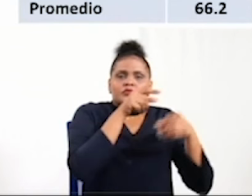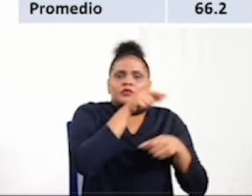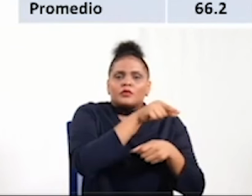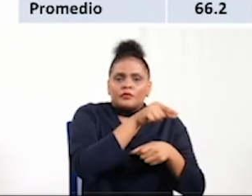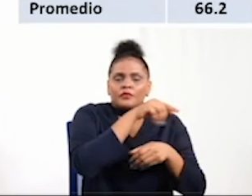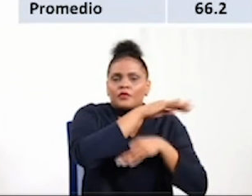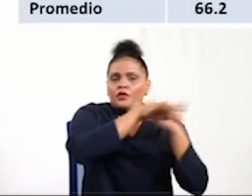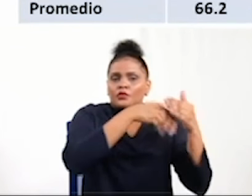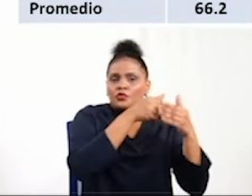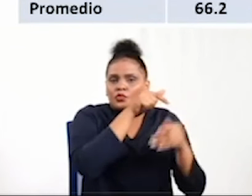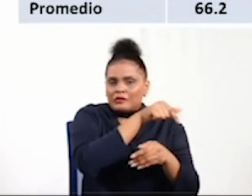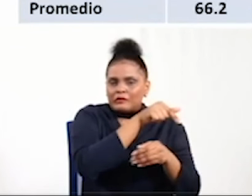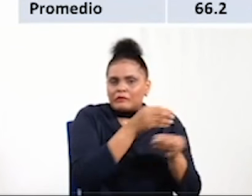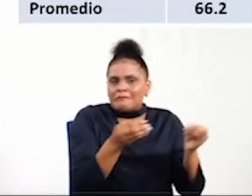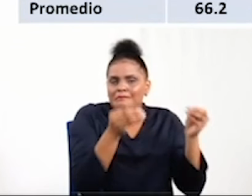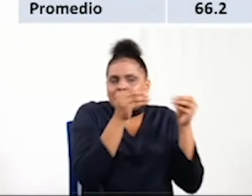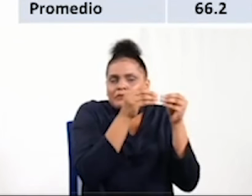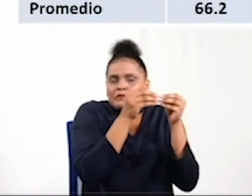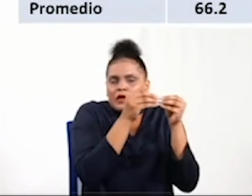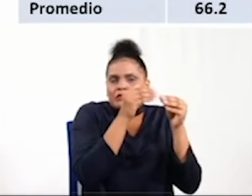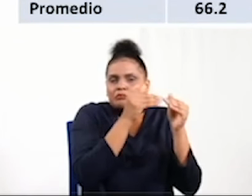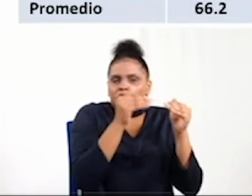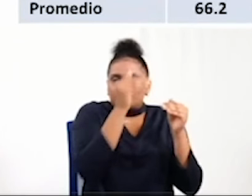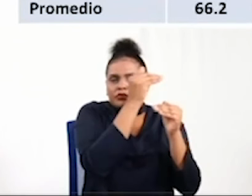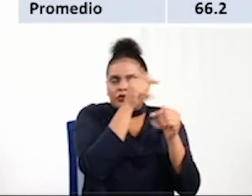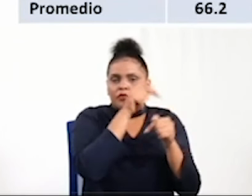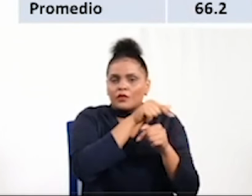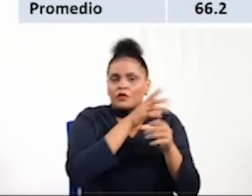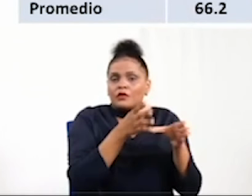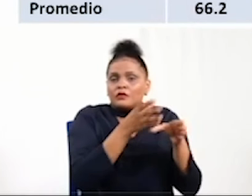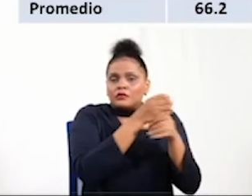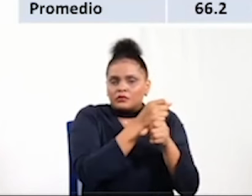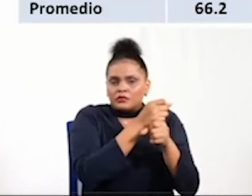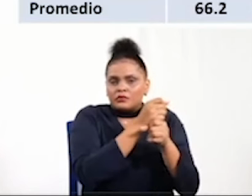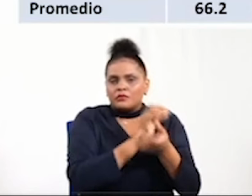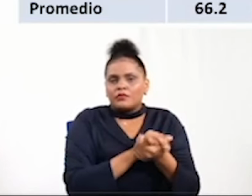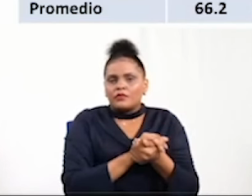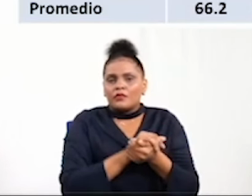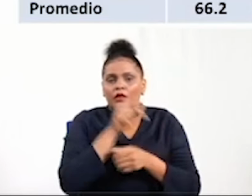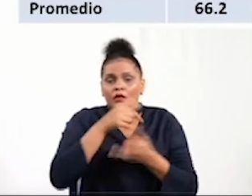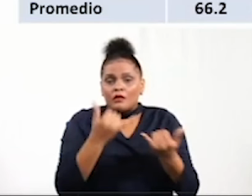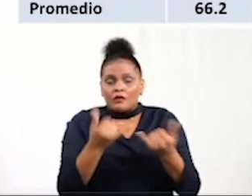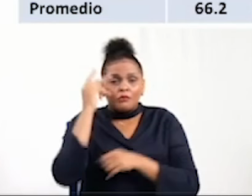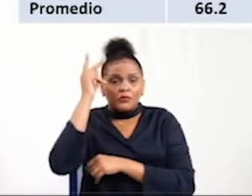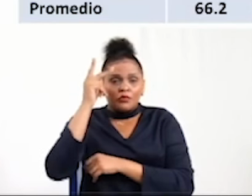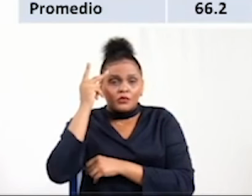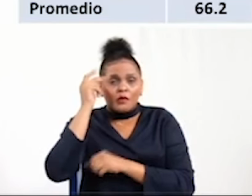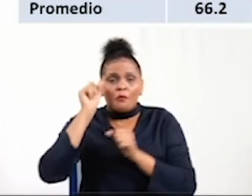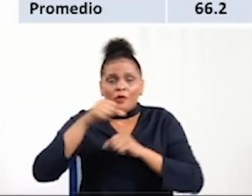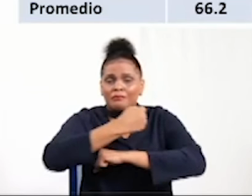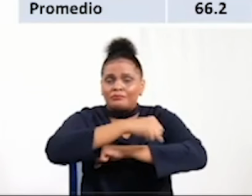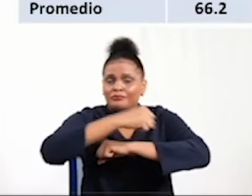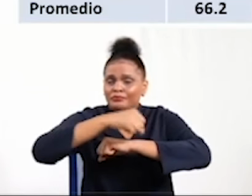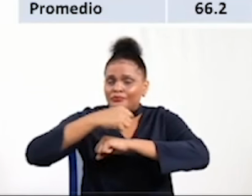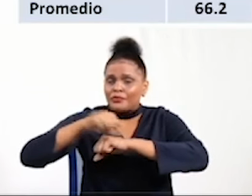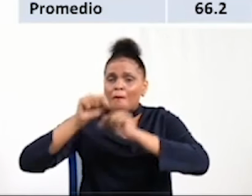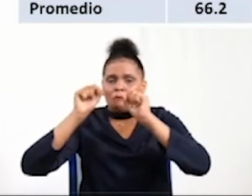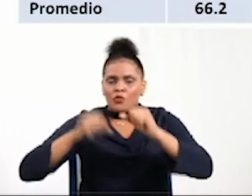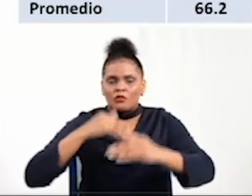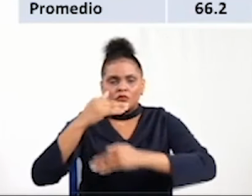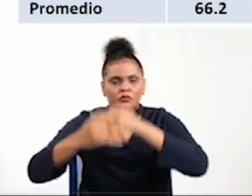afinadas y de recomendaciones más afinadas respecto de aquellas políticas que queremos promover para poder